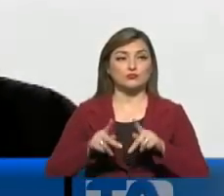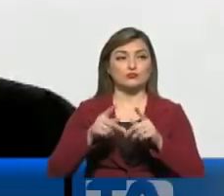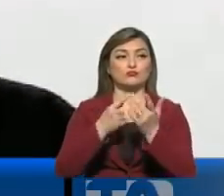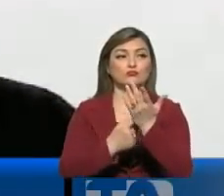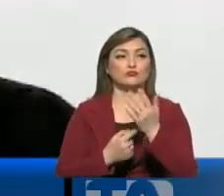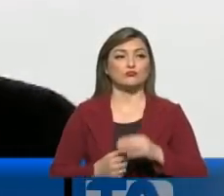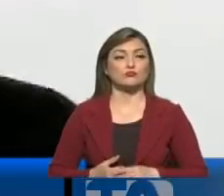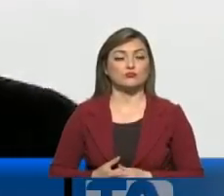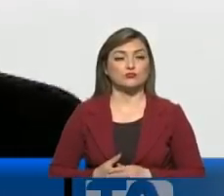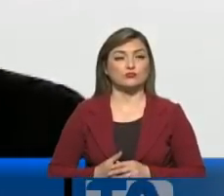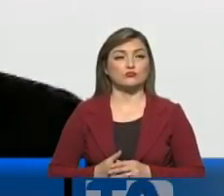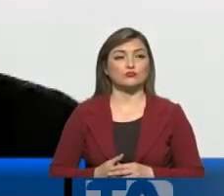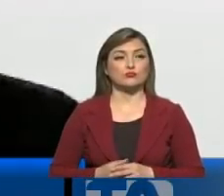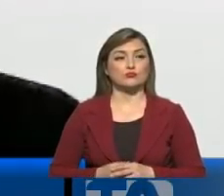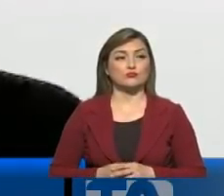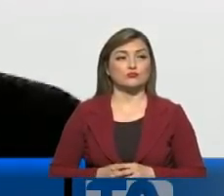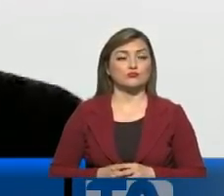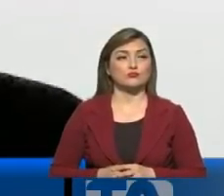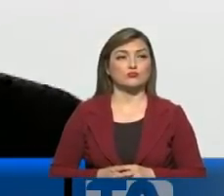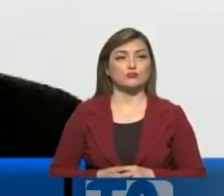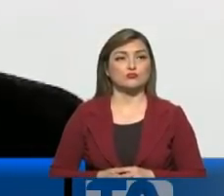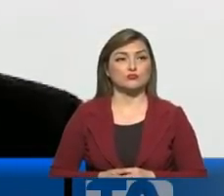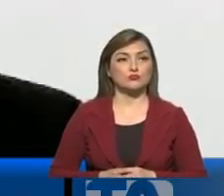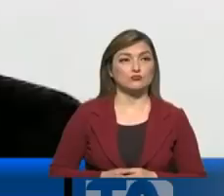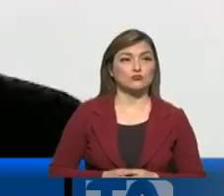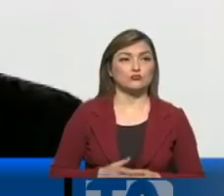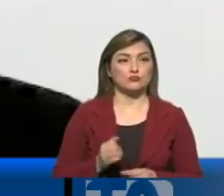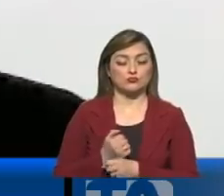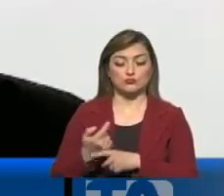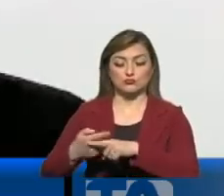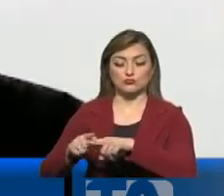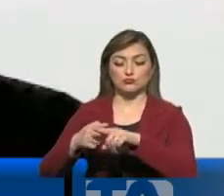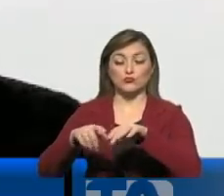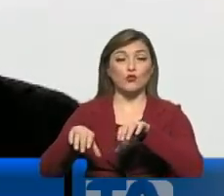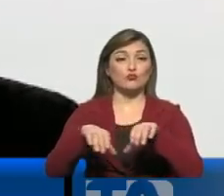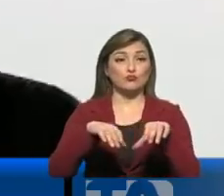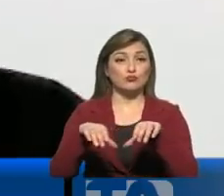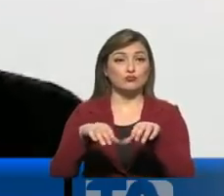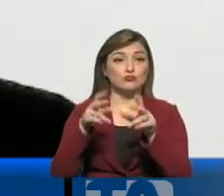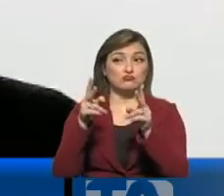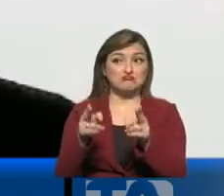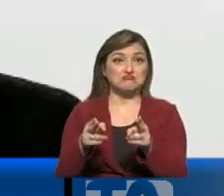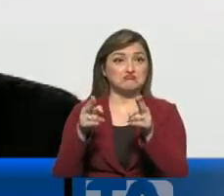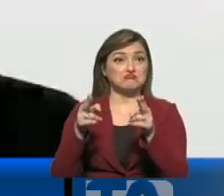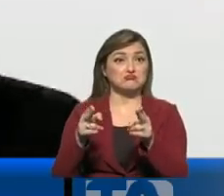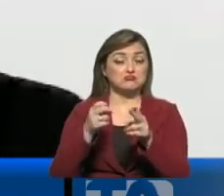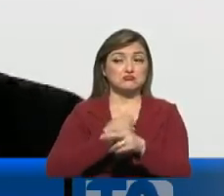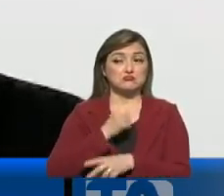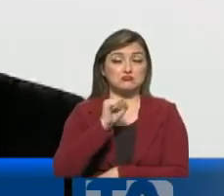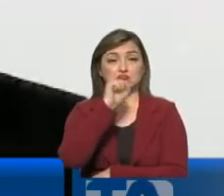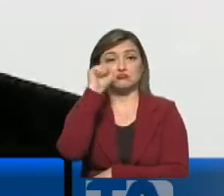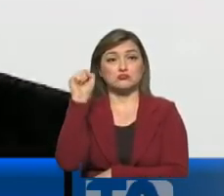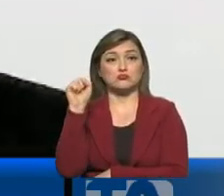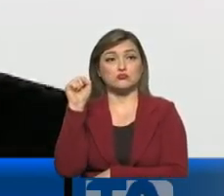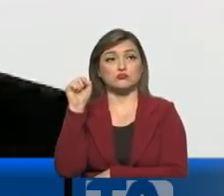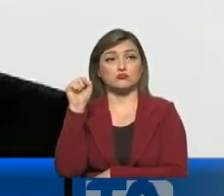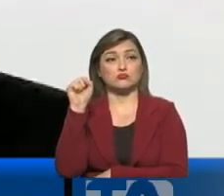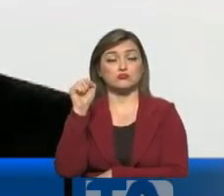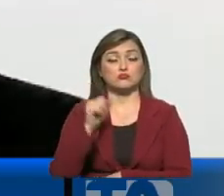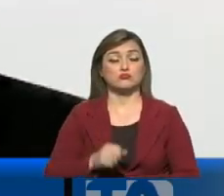Precisamente que se puedan realizar las diferentes actividades en las mismas condiciones que los